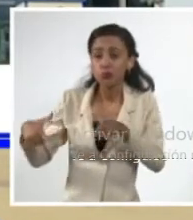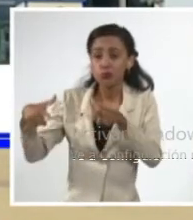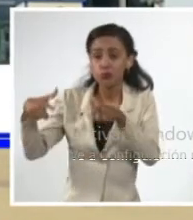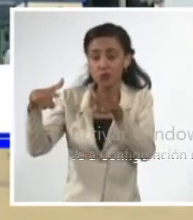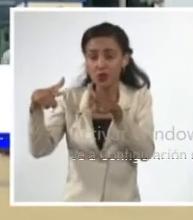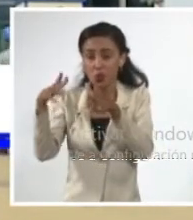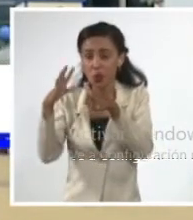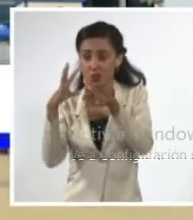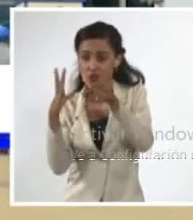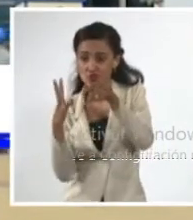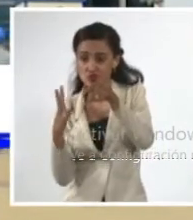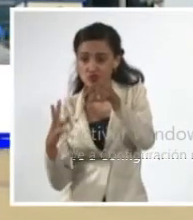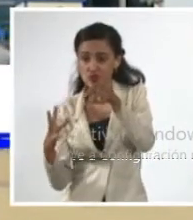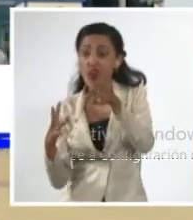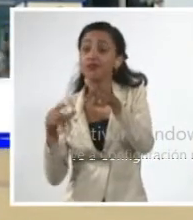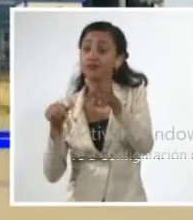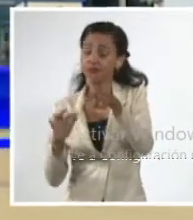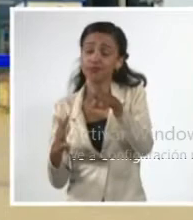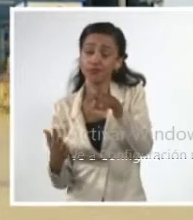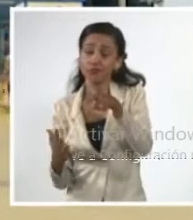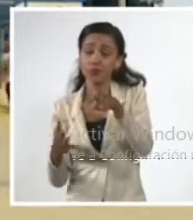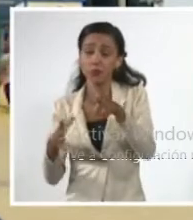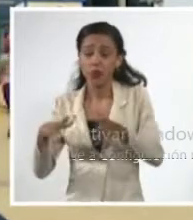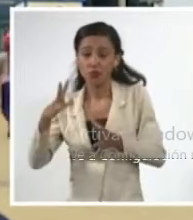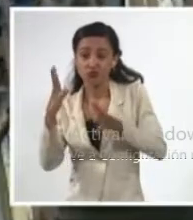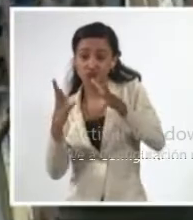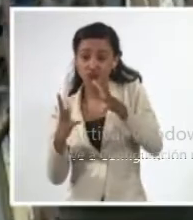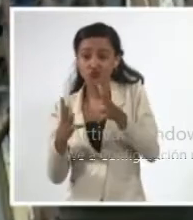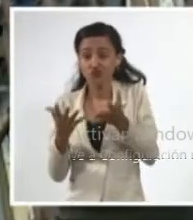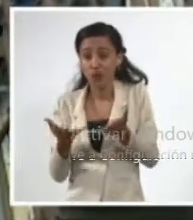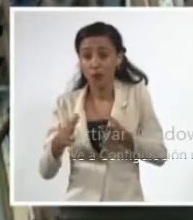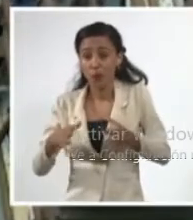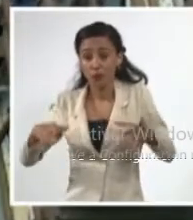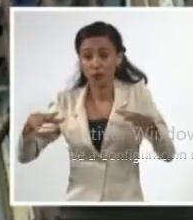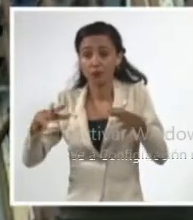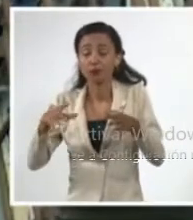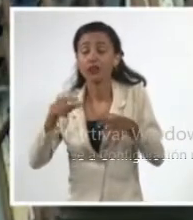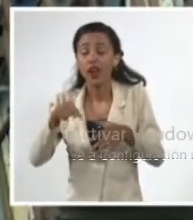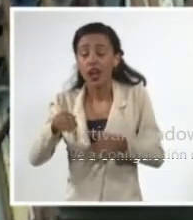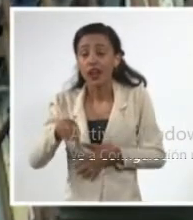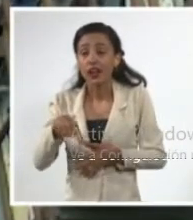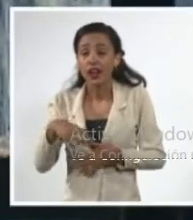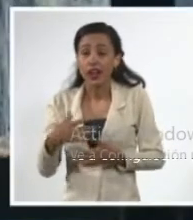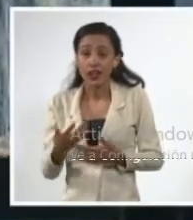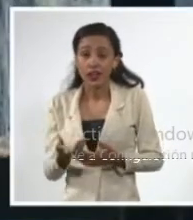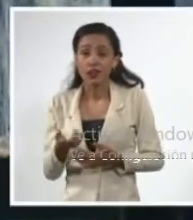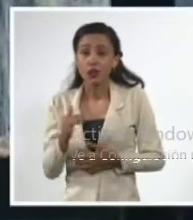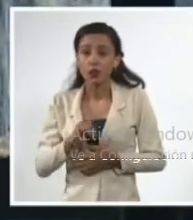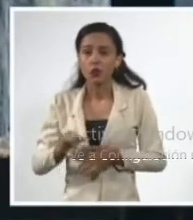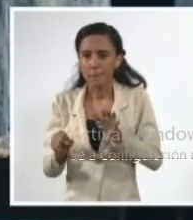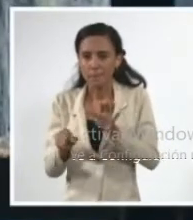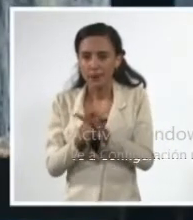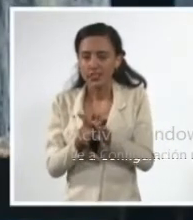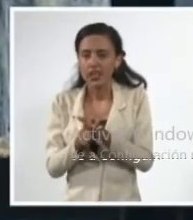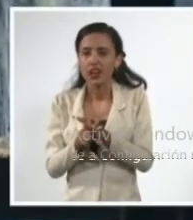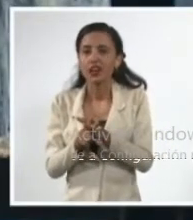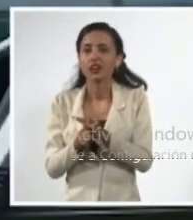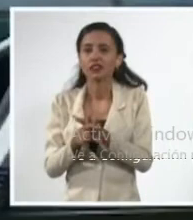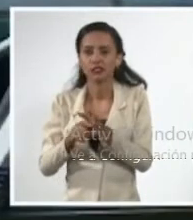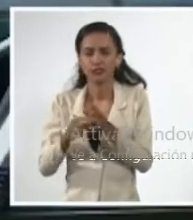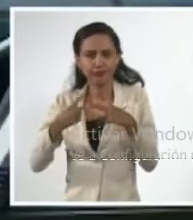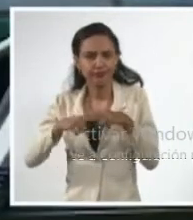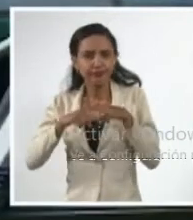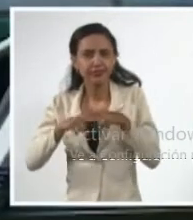una deformación en la estructura principal de la caldera. Hay un procedimiento ya para empezar el desmontaje